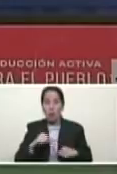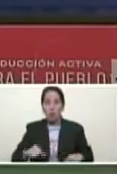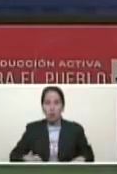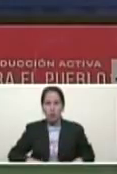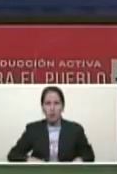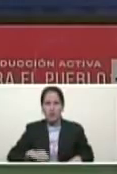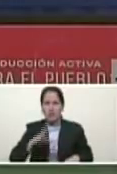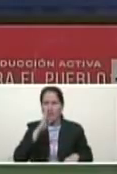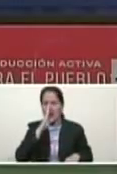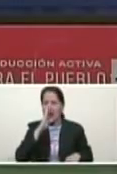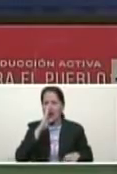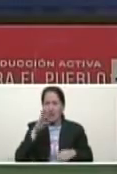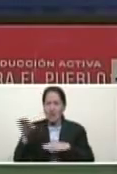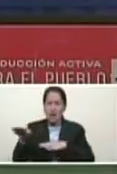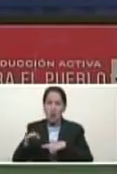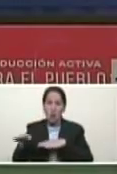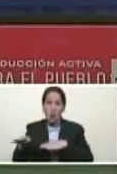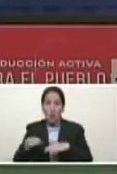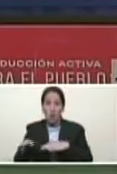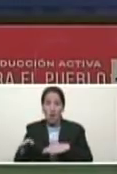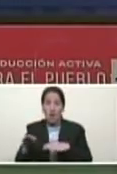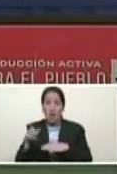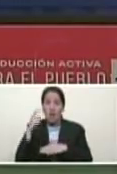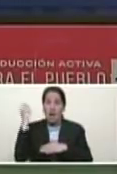Barinas, Cojedes, Apure,